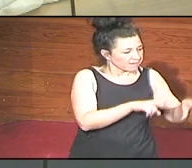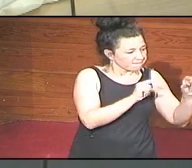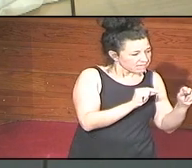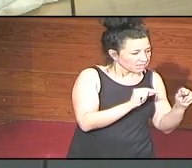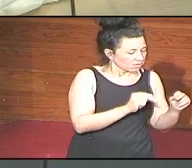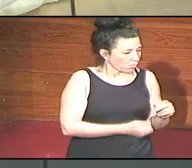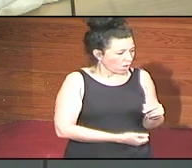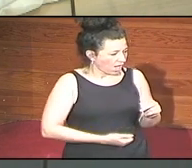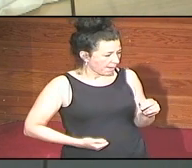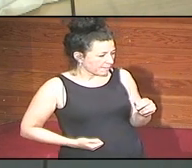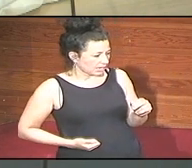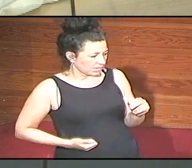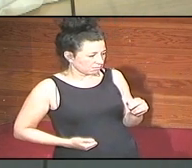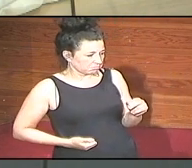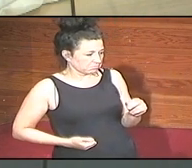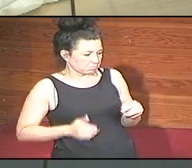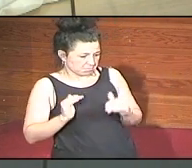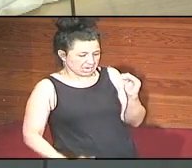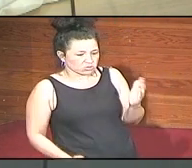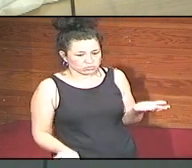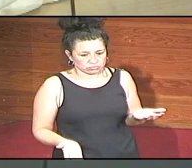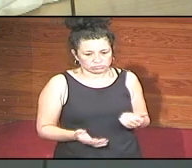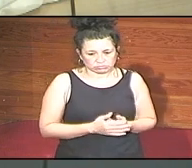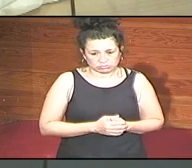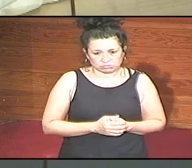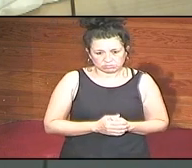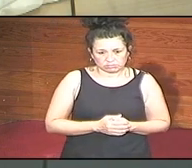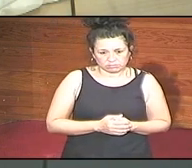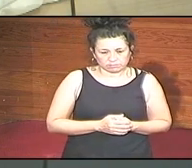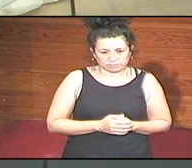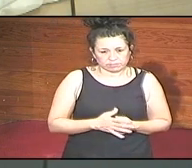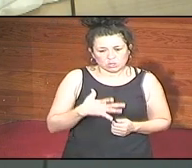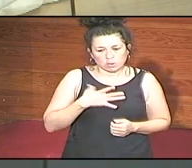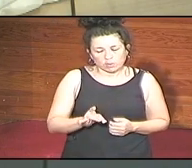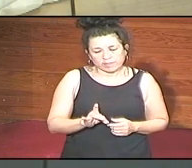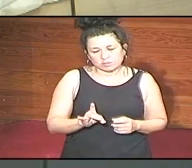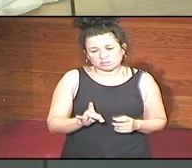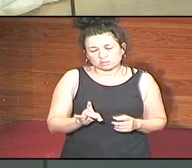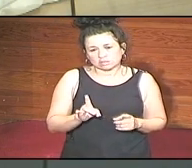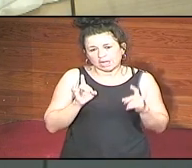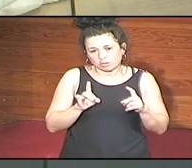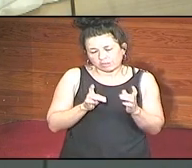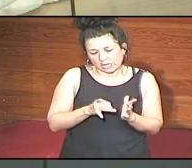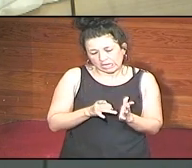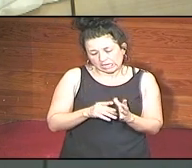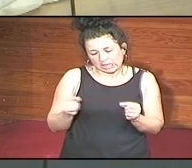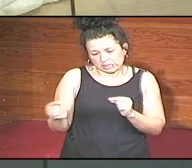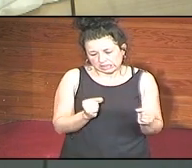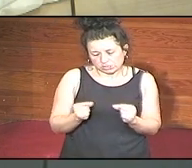forma parte del día a día podríamos empezar a discutir la calidad de esta educación